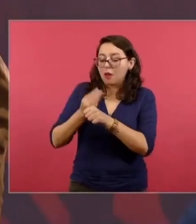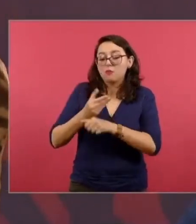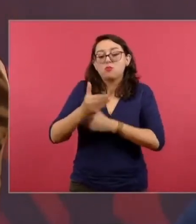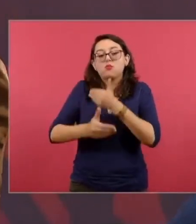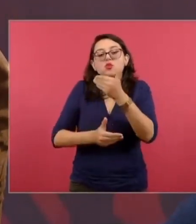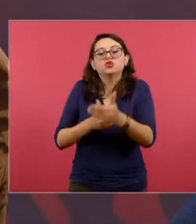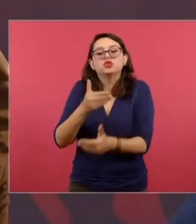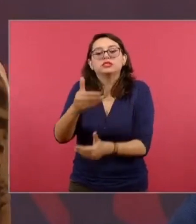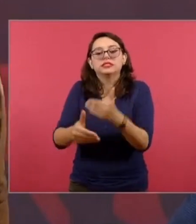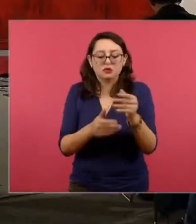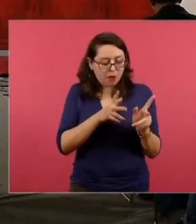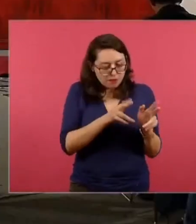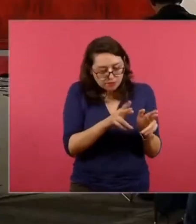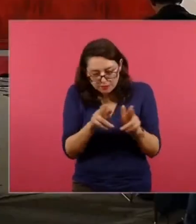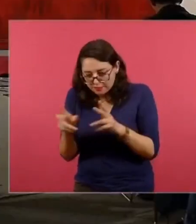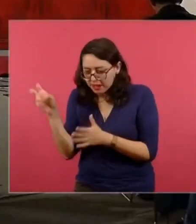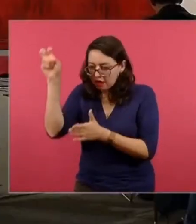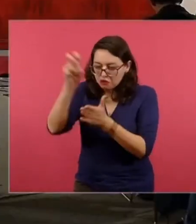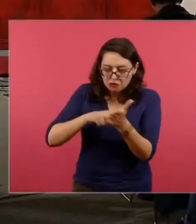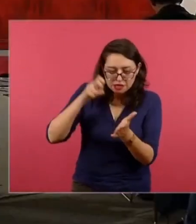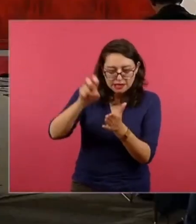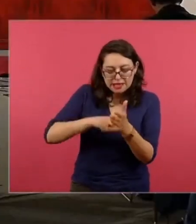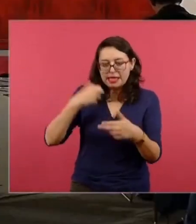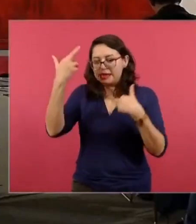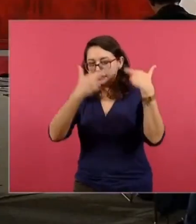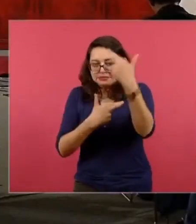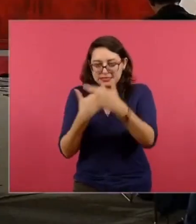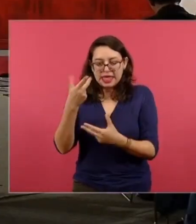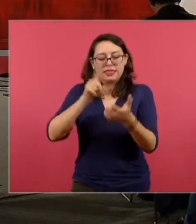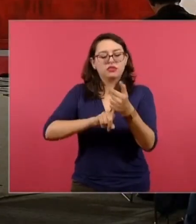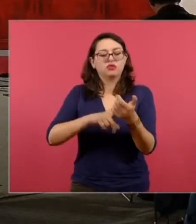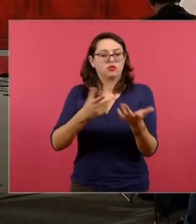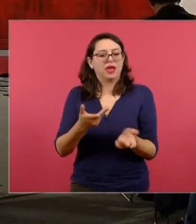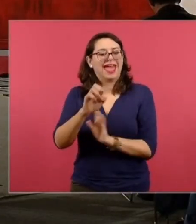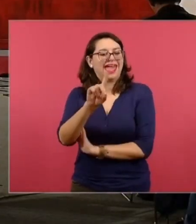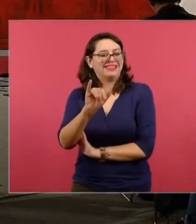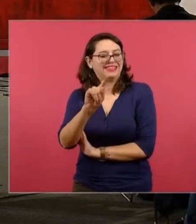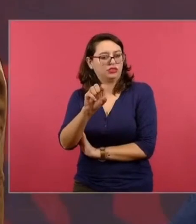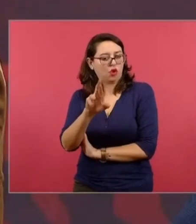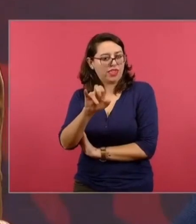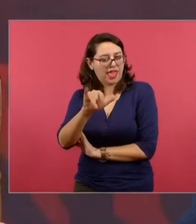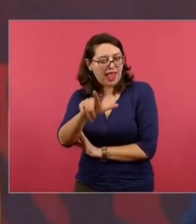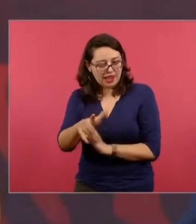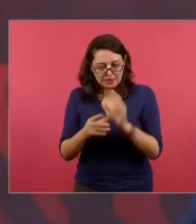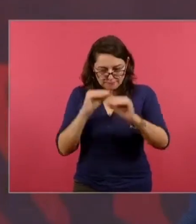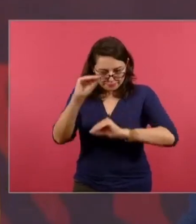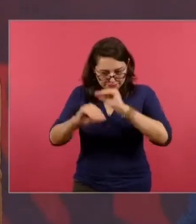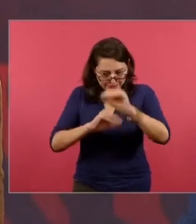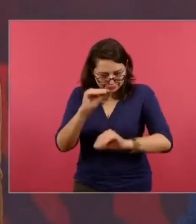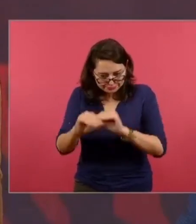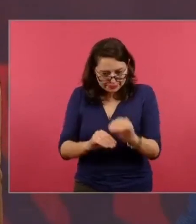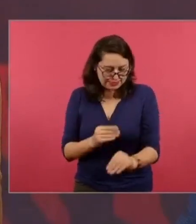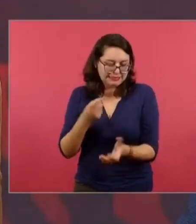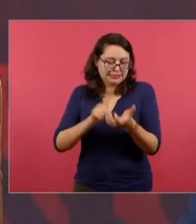procesos editoriales al interior de la Secretaría de Educación Pública. Por eso yo les decía, en este momento, en todo el mundo, y no